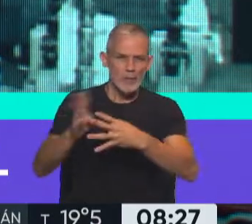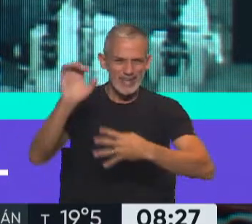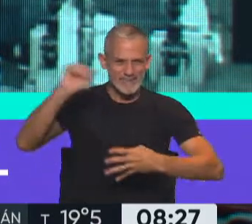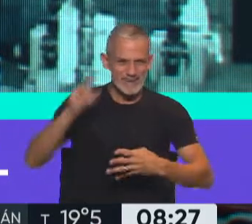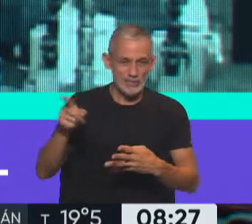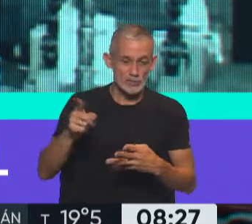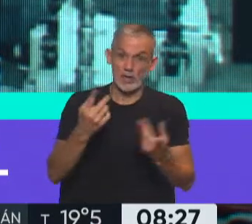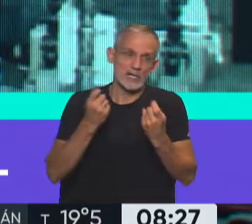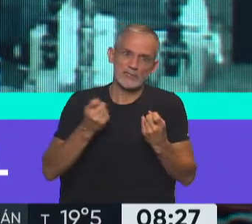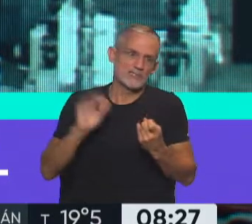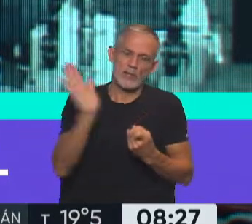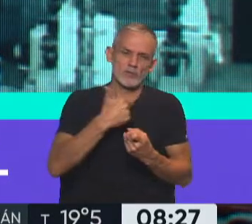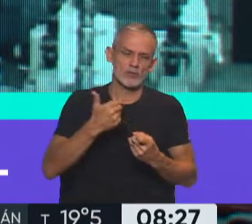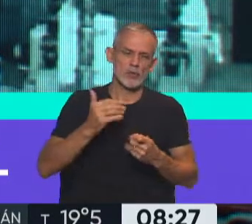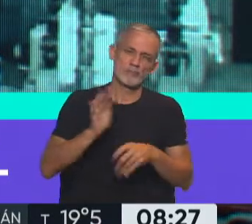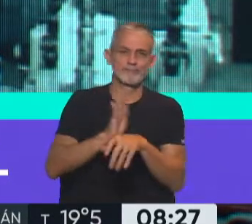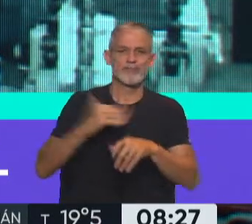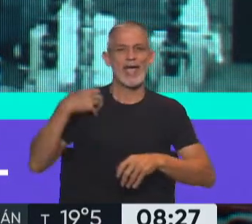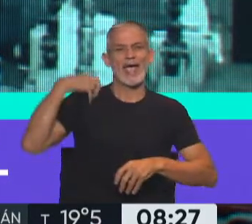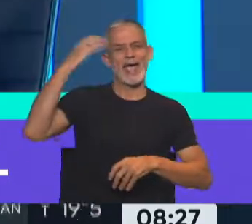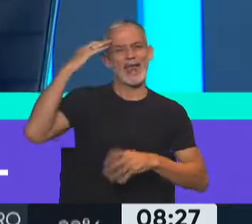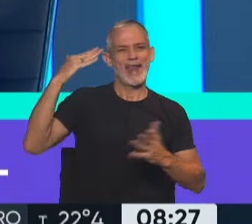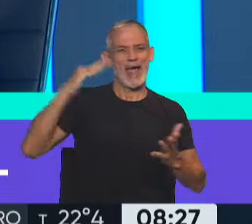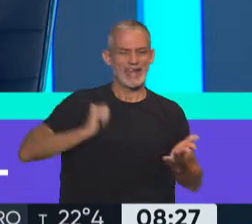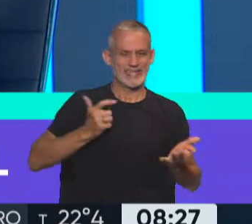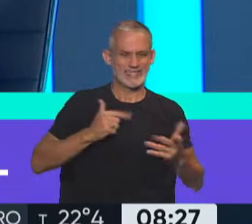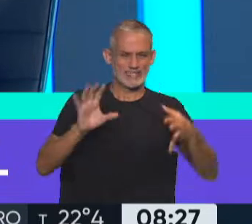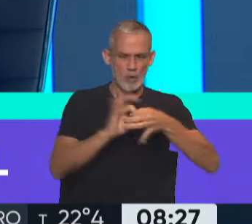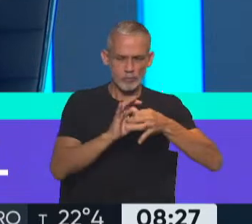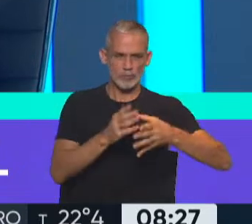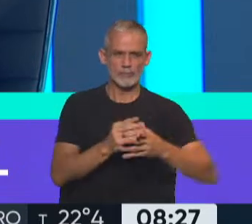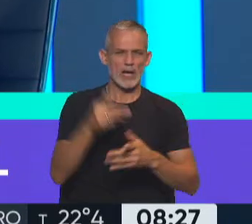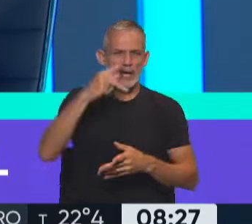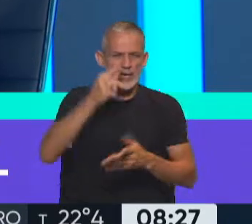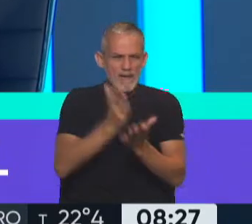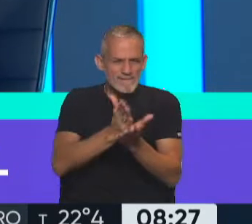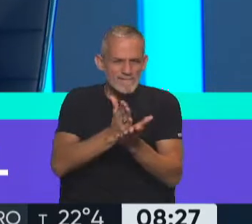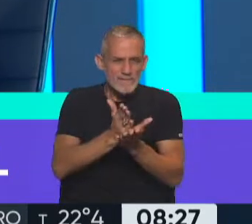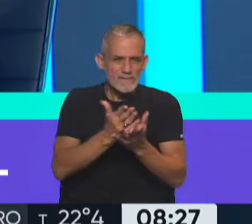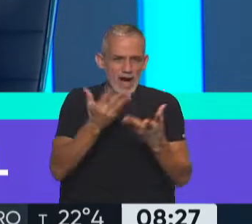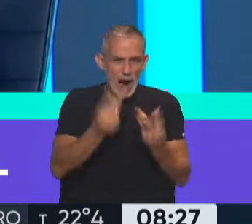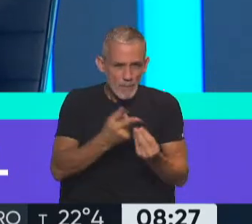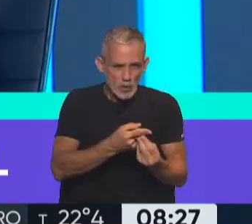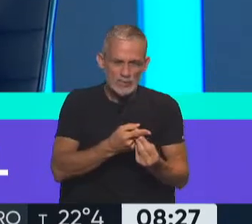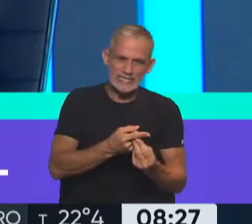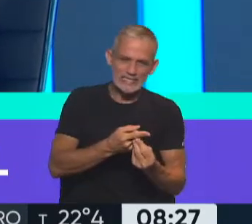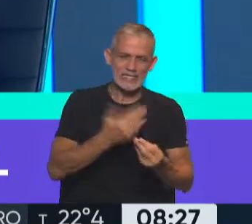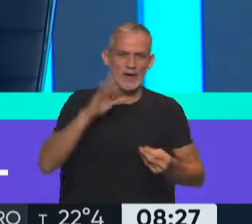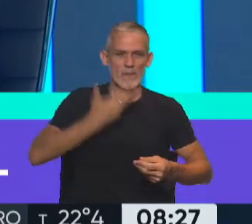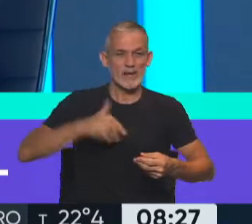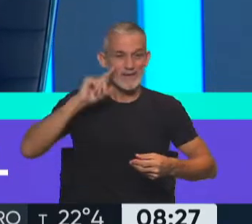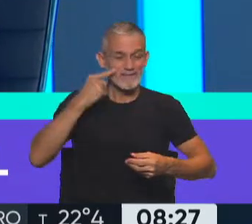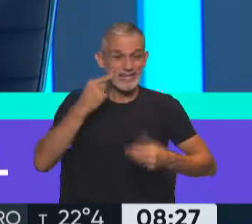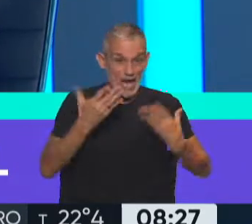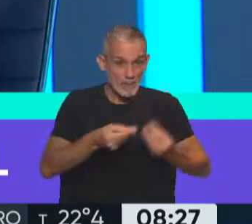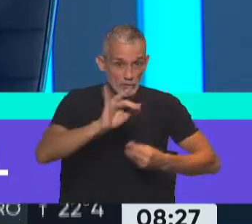inflación, necesitamos a todos los generales alineados, ¿no? Bueno, y hay que ver si el kirchnerismo duro va a acompañar las medidas que está previsto hoy, anuncia el presidente